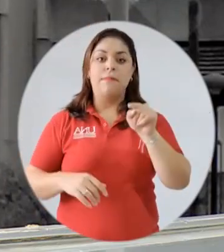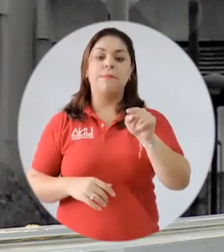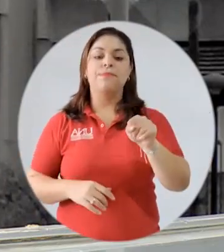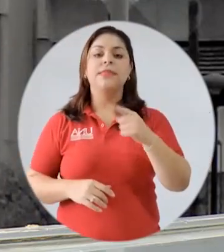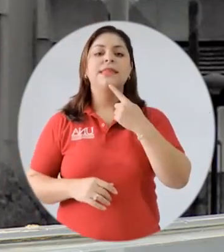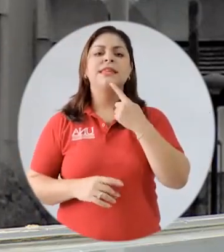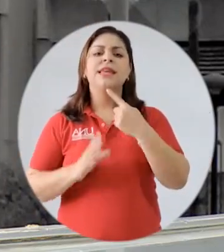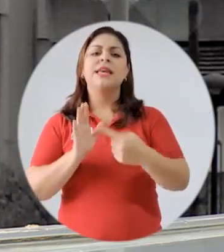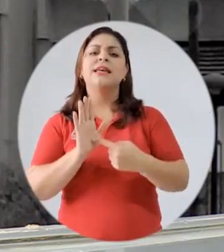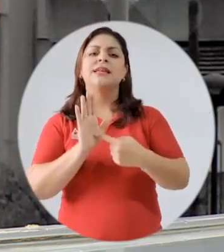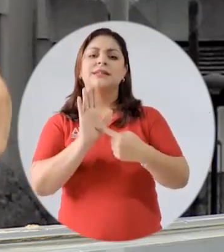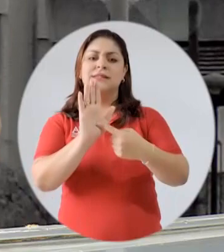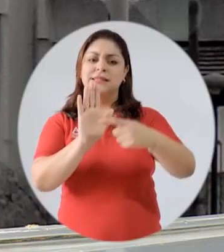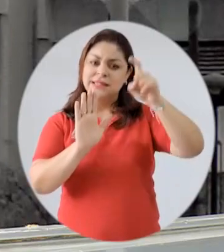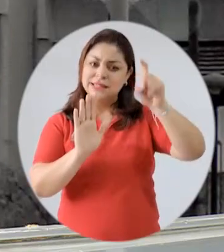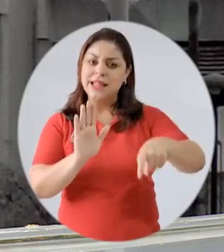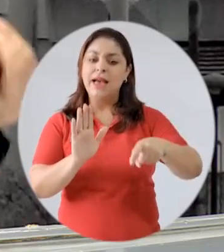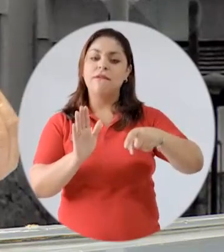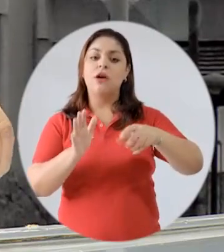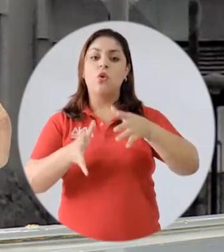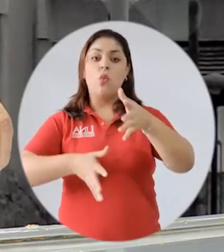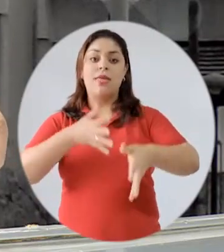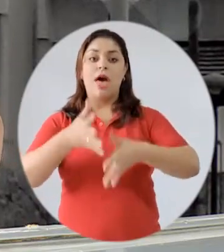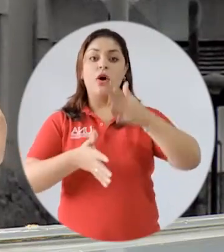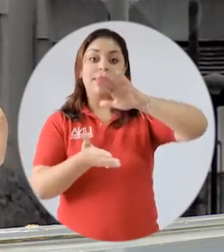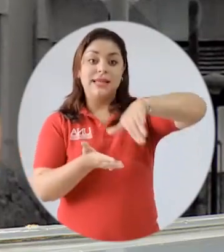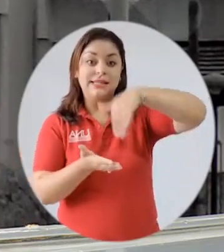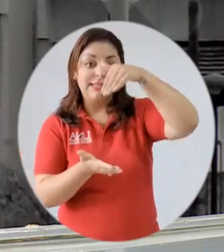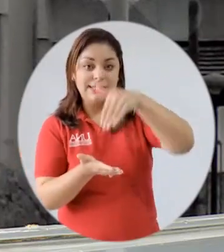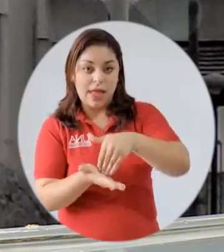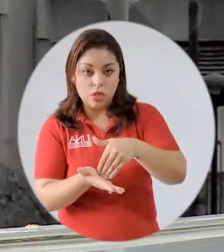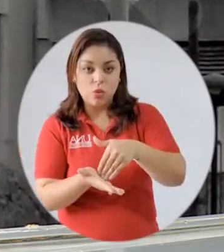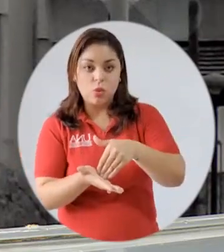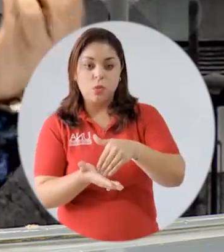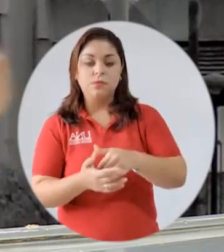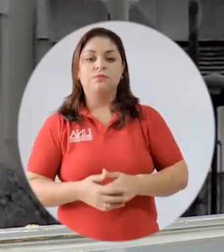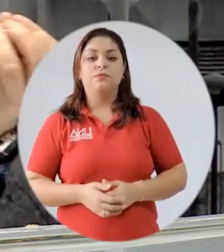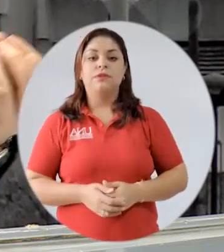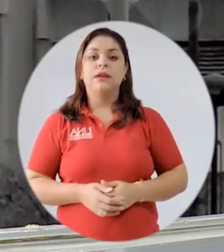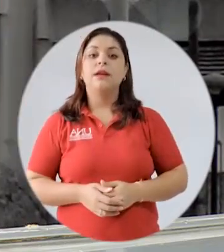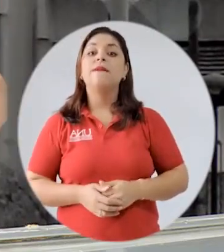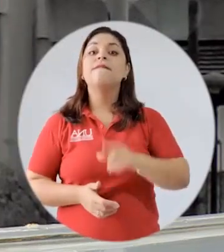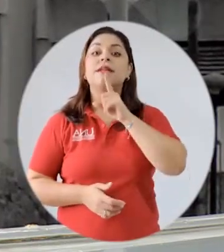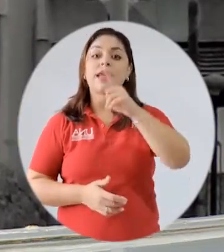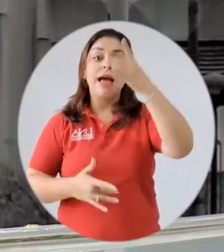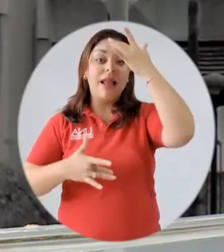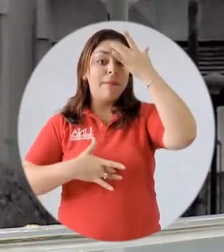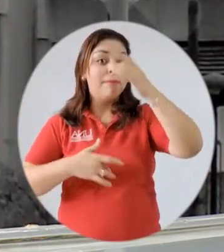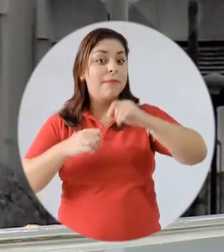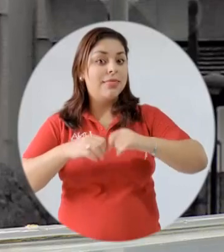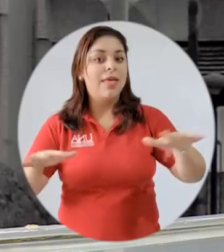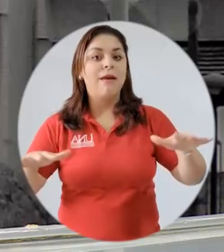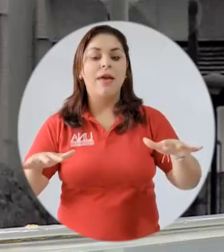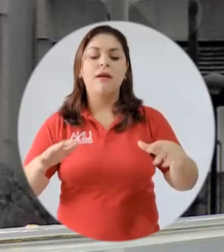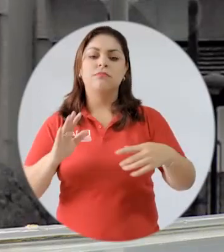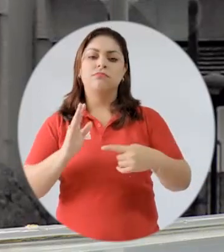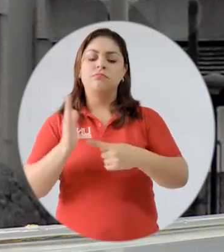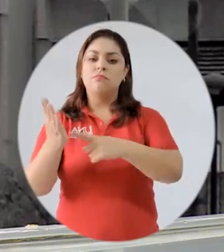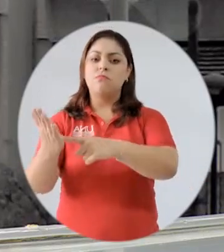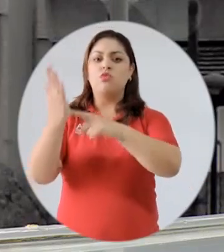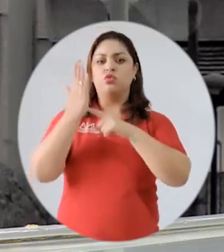niños que están, es que solo el 4% es el que cubre Costa Rica en el Sistema Nacional de los Cuidados, y es para menores de edad. ¿Qué pasa